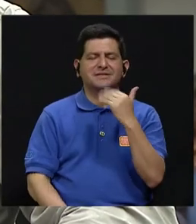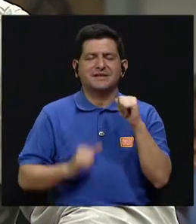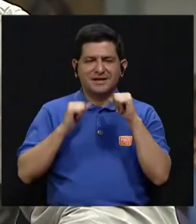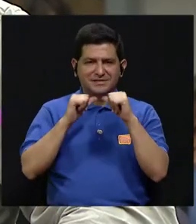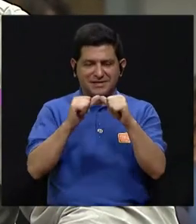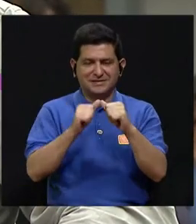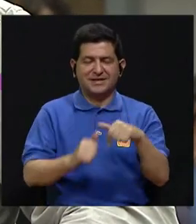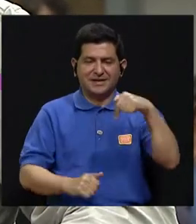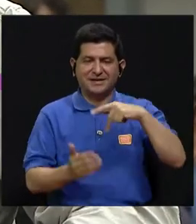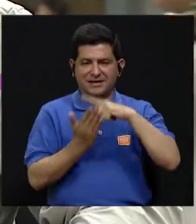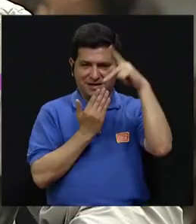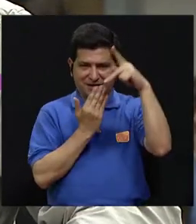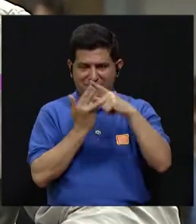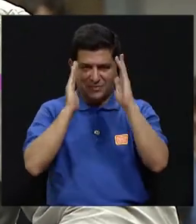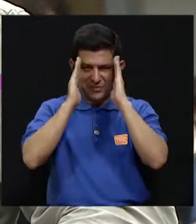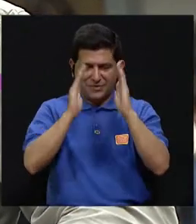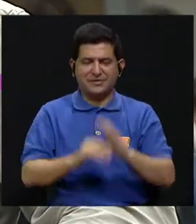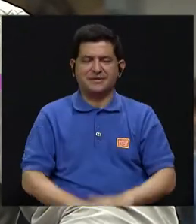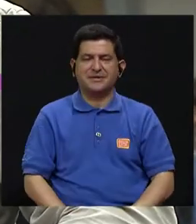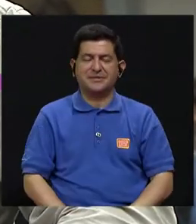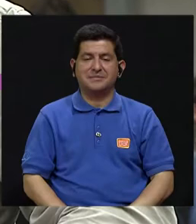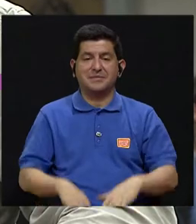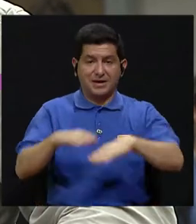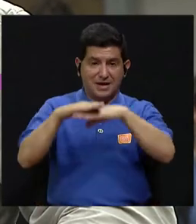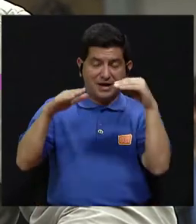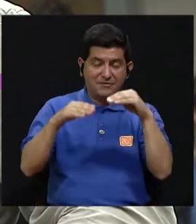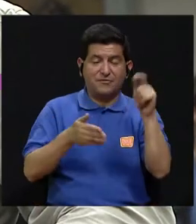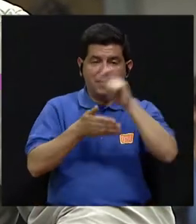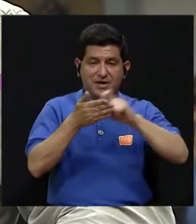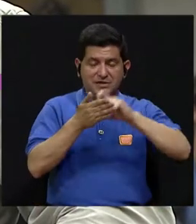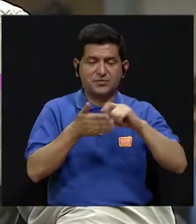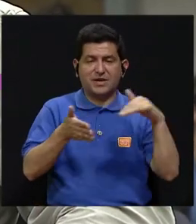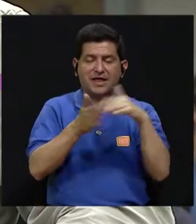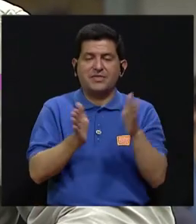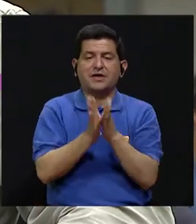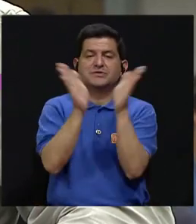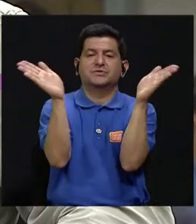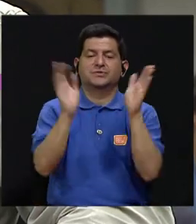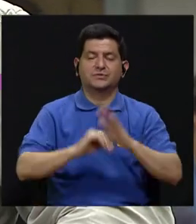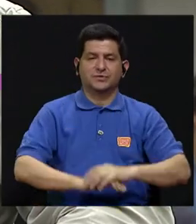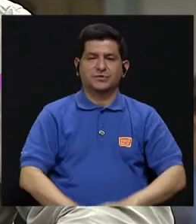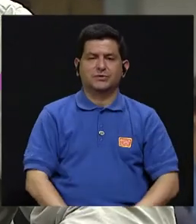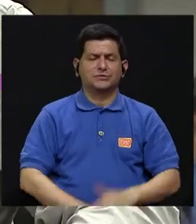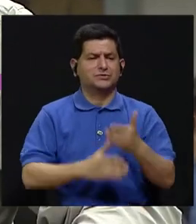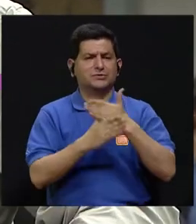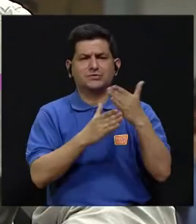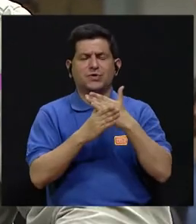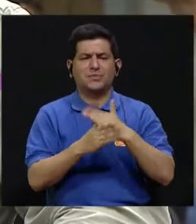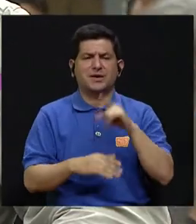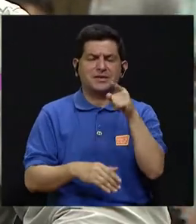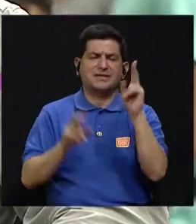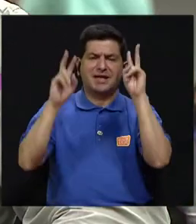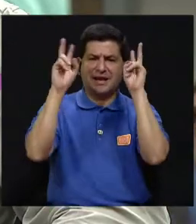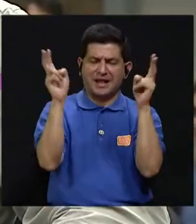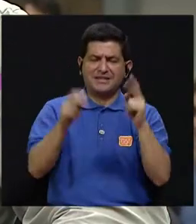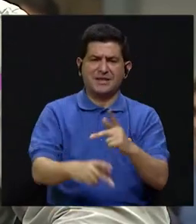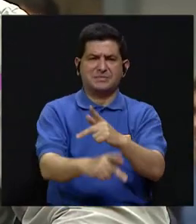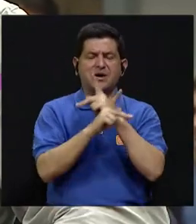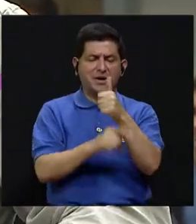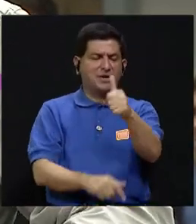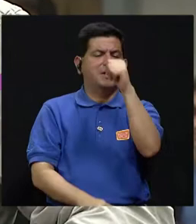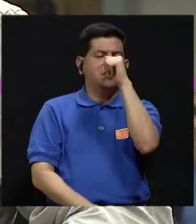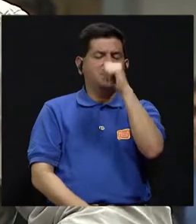Muchísimas gracias por continuar con nosotros el día de hoy desde las afueras de la Escuela de Estudios Generales, compartiendo con ustedes el tema